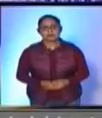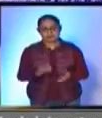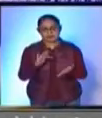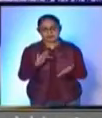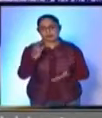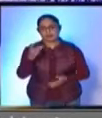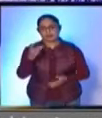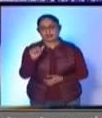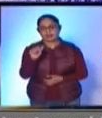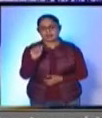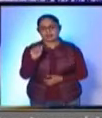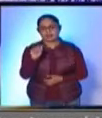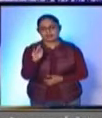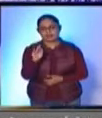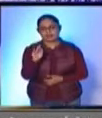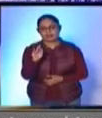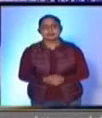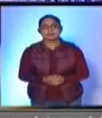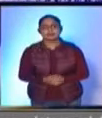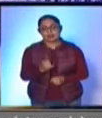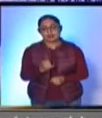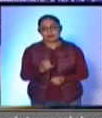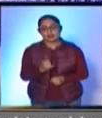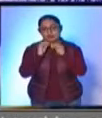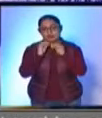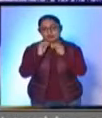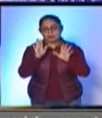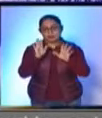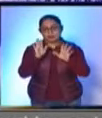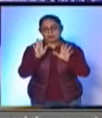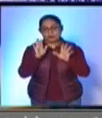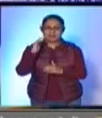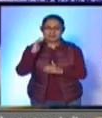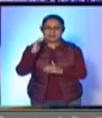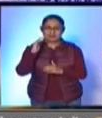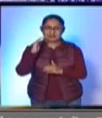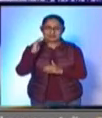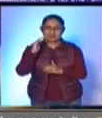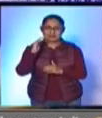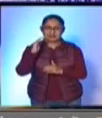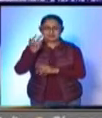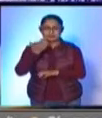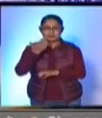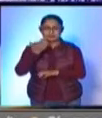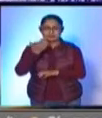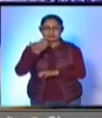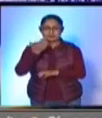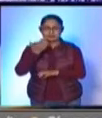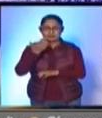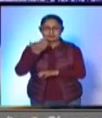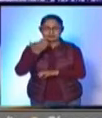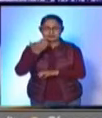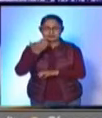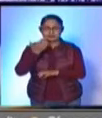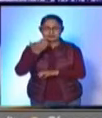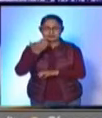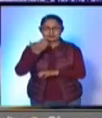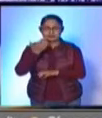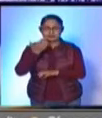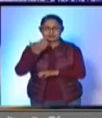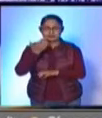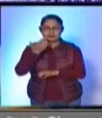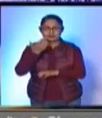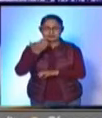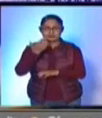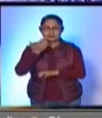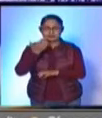Gracias, Daf, por los detalles. Y con esta información nos despedimos de nuestros paisanos que nos ven a través de Mexicanal en los Estados Unidos y al sur